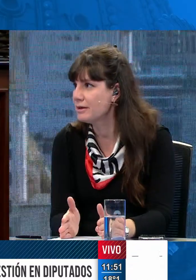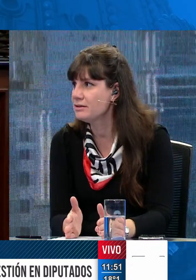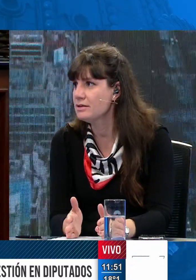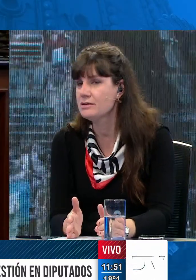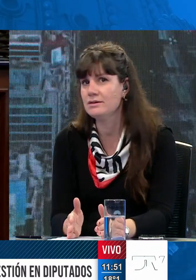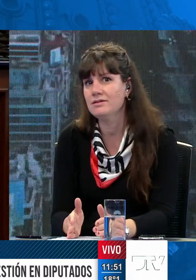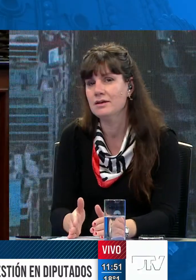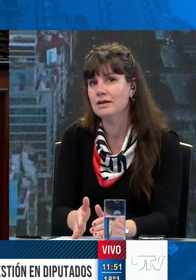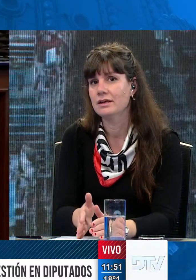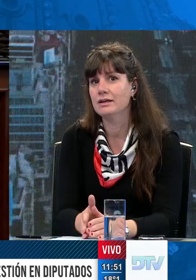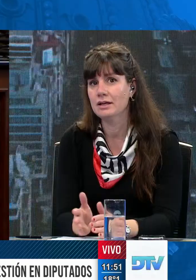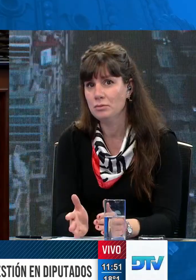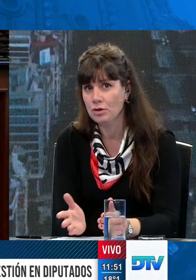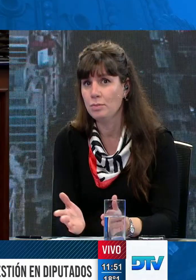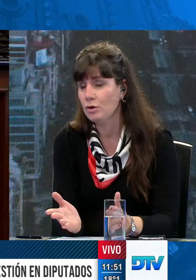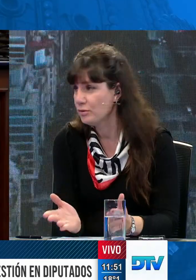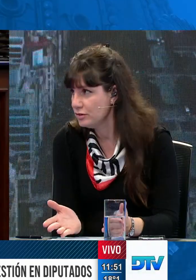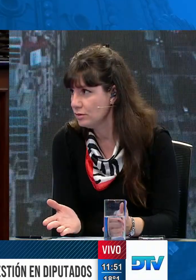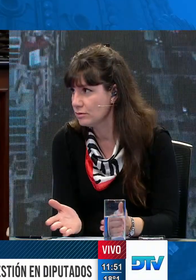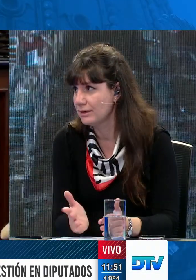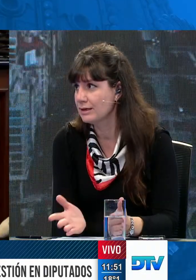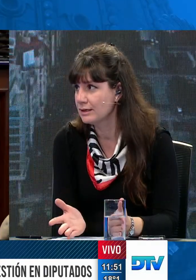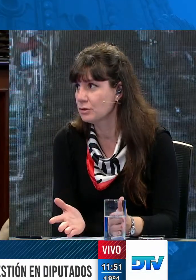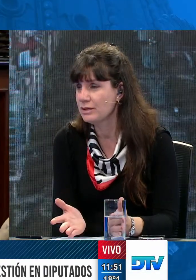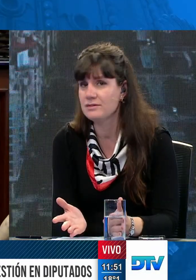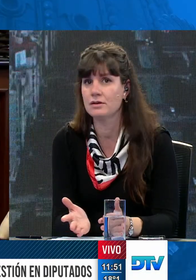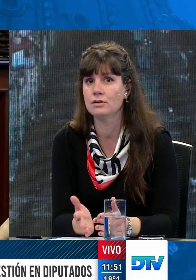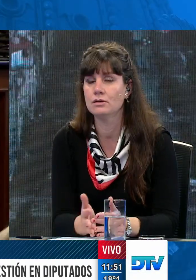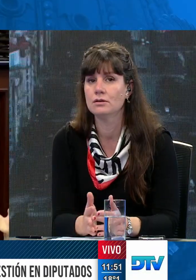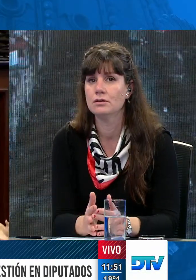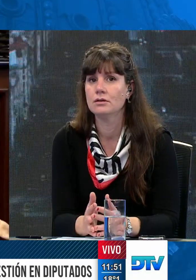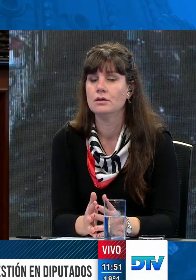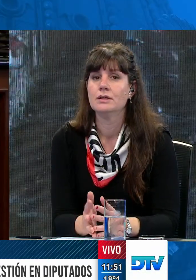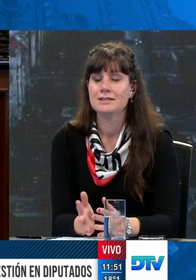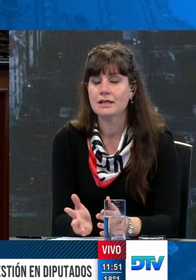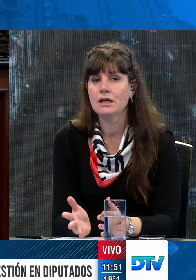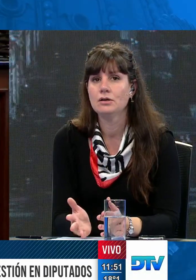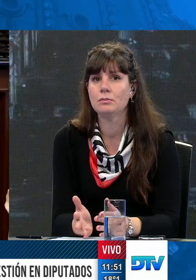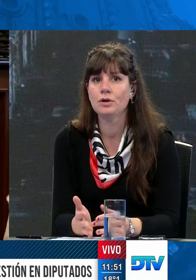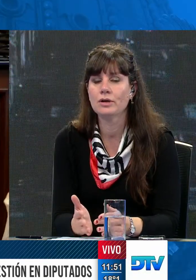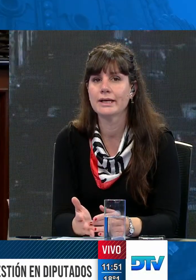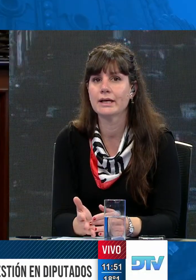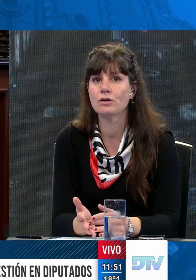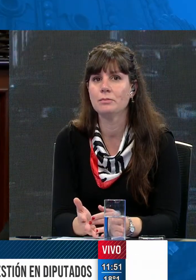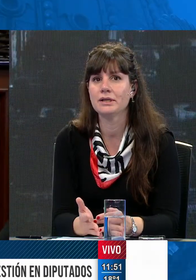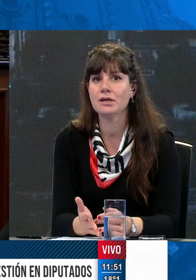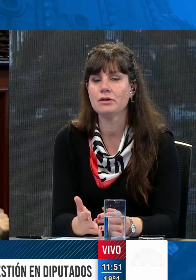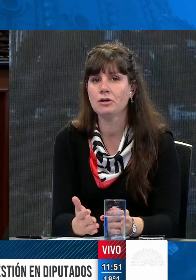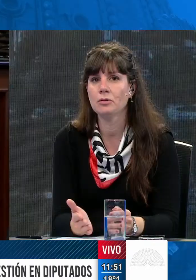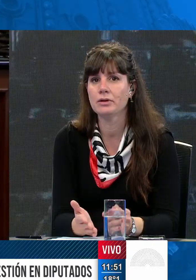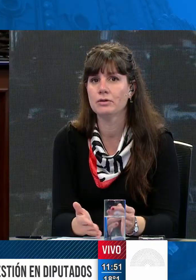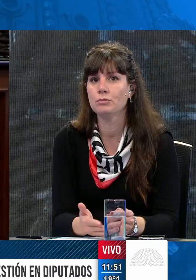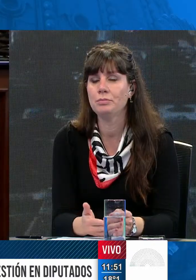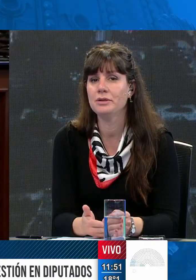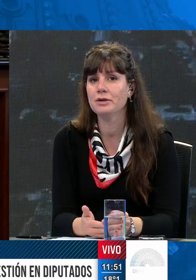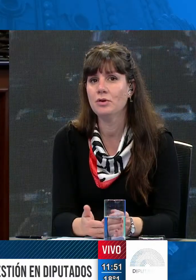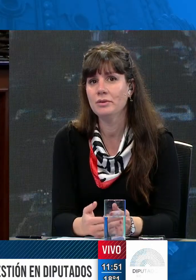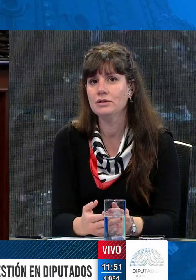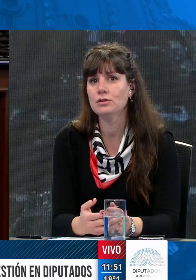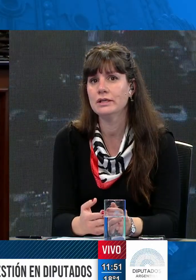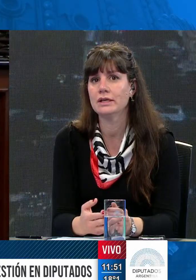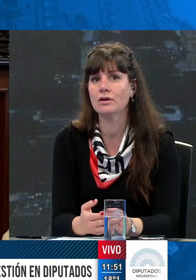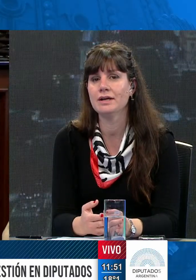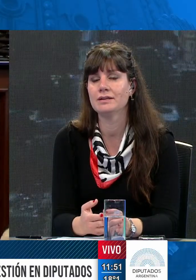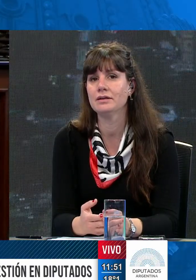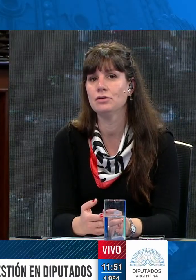diferentes vertientes que está en modo opositor, valga la redundancia, La coalición ¿no? cívica, por ejemplo, también, Claro, ¿no? bloques Claro. que acompañaron al gobierno en un primer